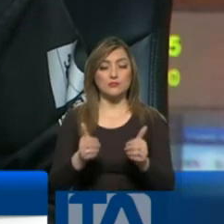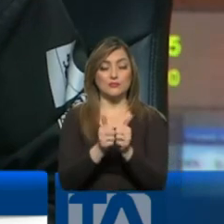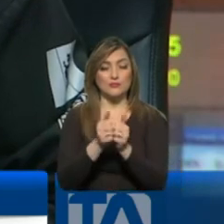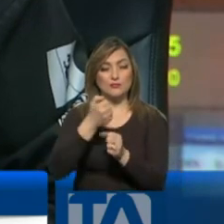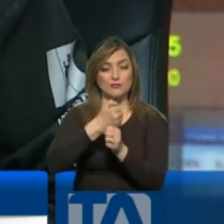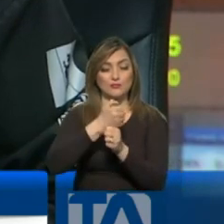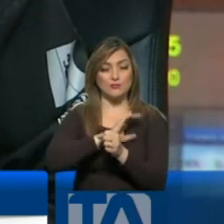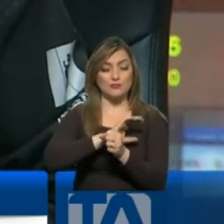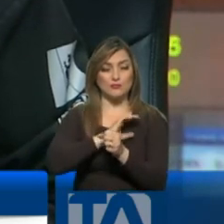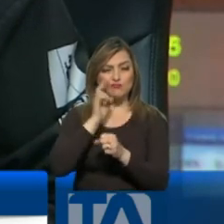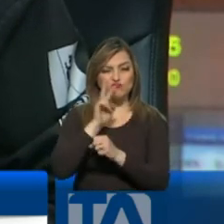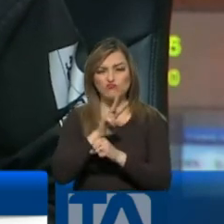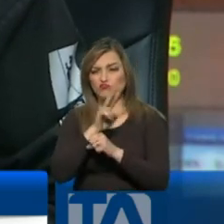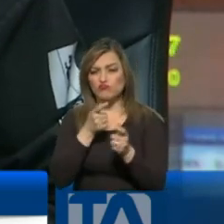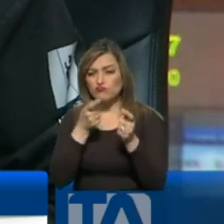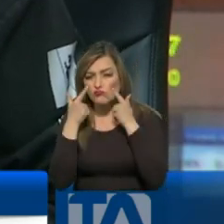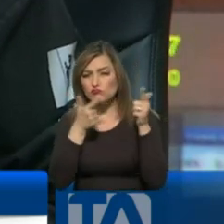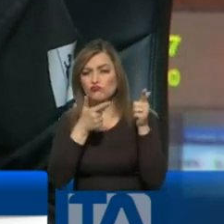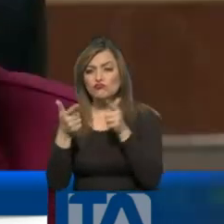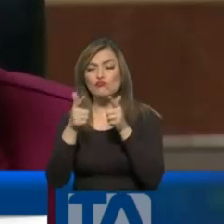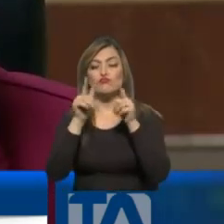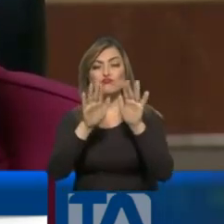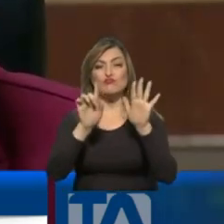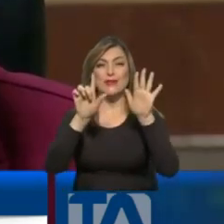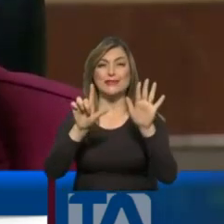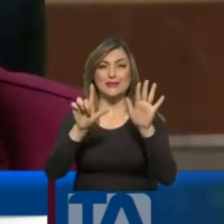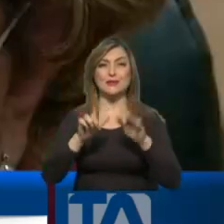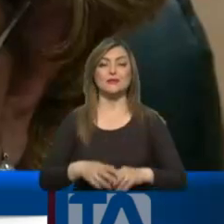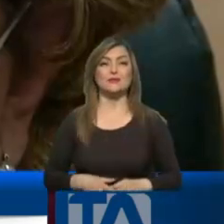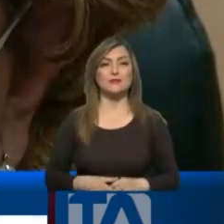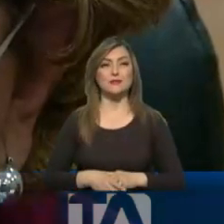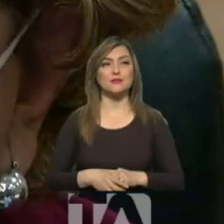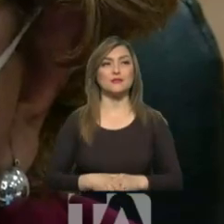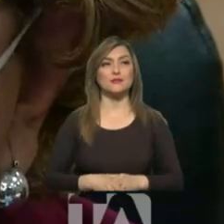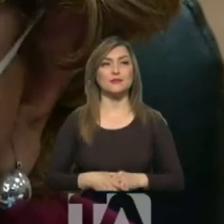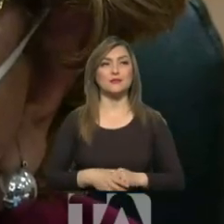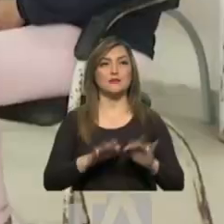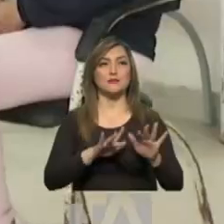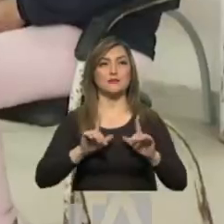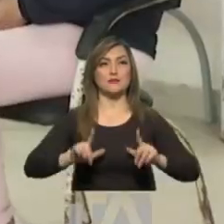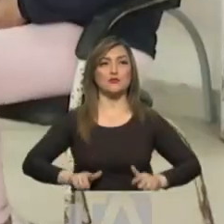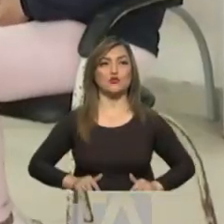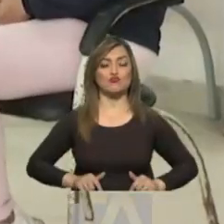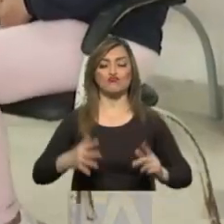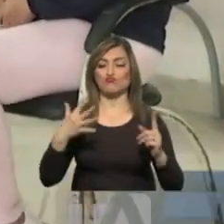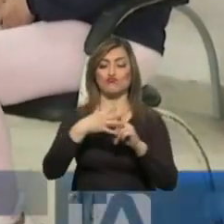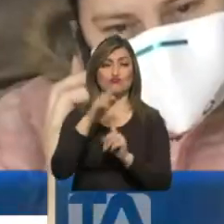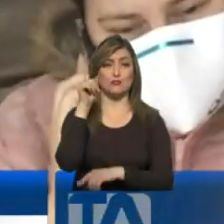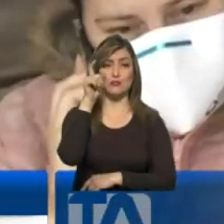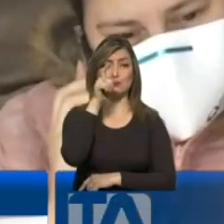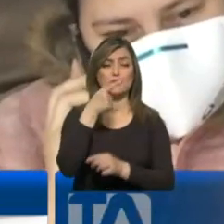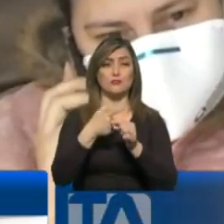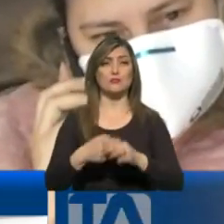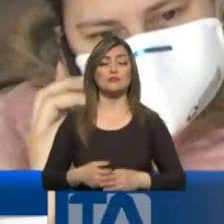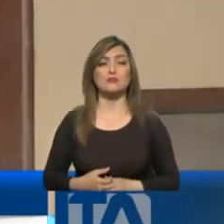operativos de forma permanente en el distrito metropolitano. La secretaria de Salud sostuvo que la situación en Quito continúa siendo